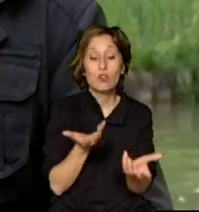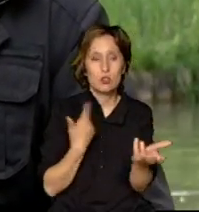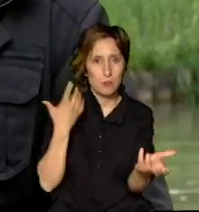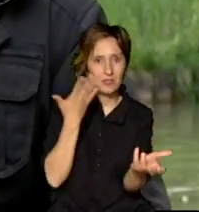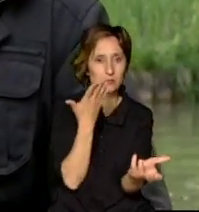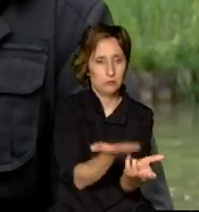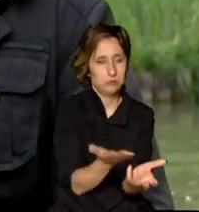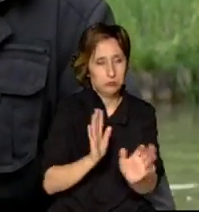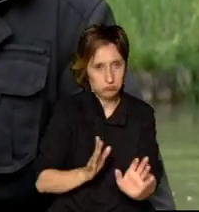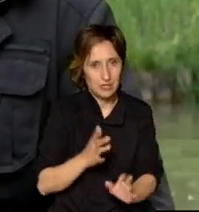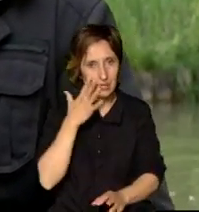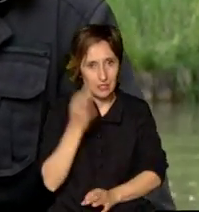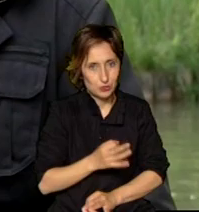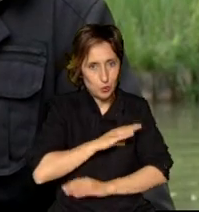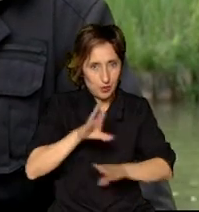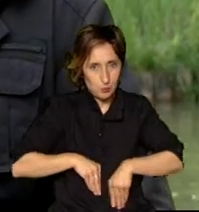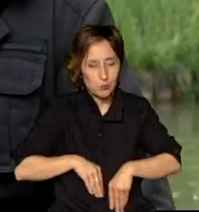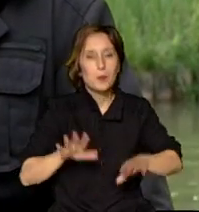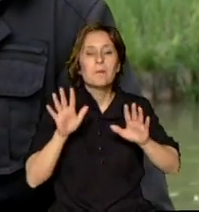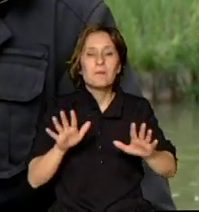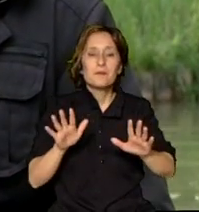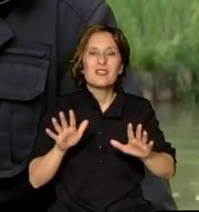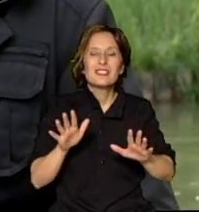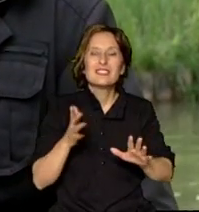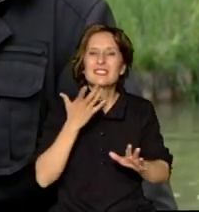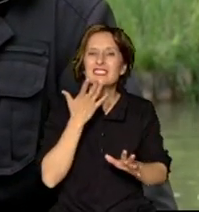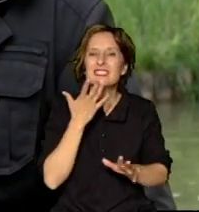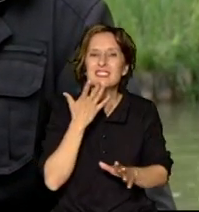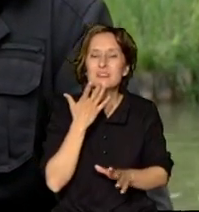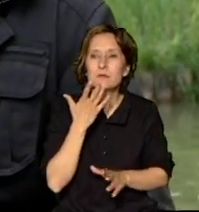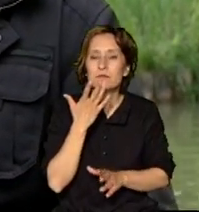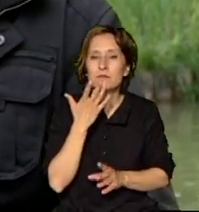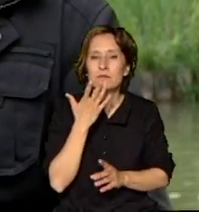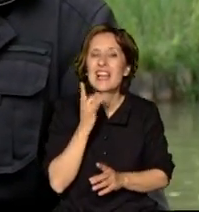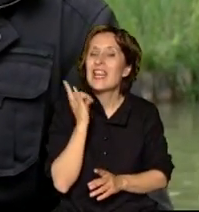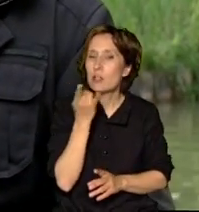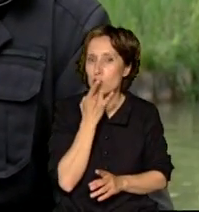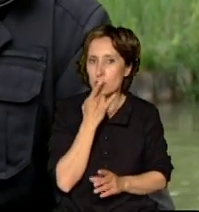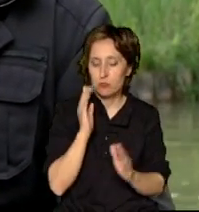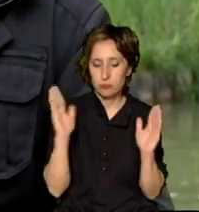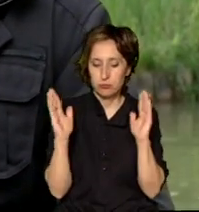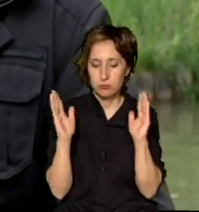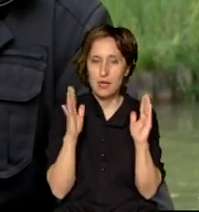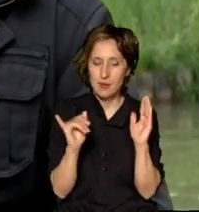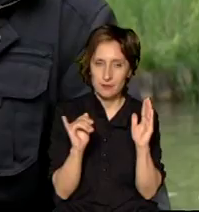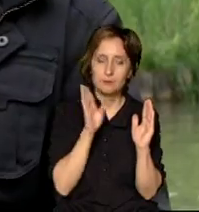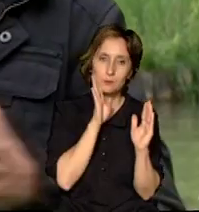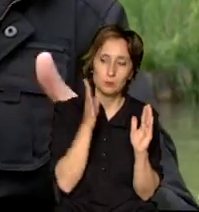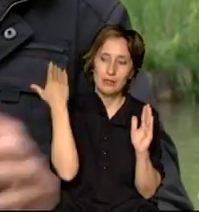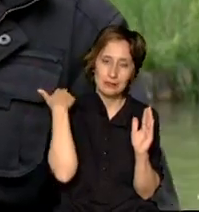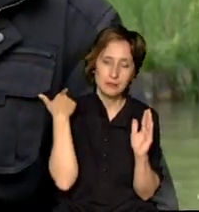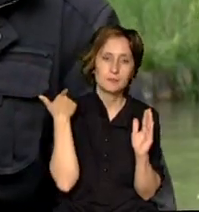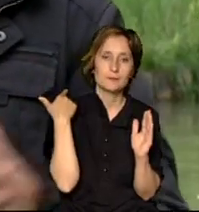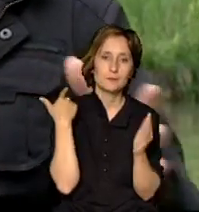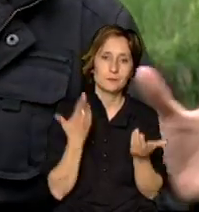¿no? Por ello. En cualquier caso, siempre hay un margen de error. Vuelvo otra vez a los fenómenos que